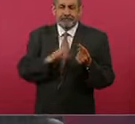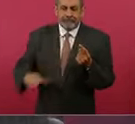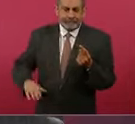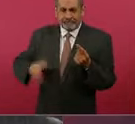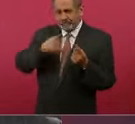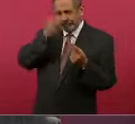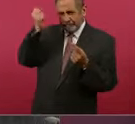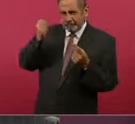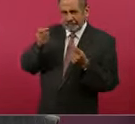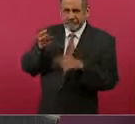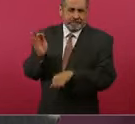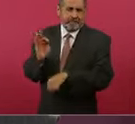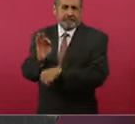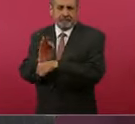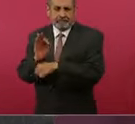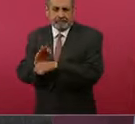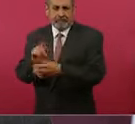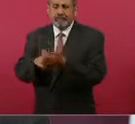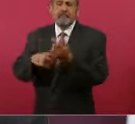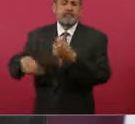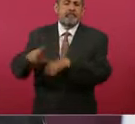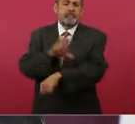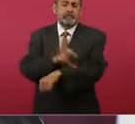ser coordinadores de la transformación,